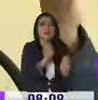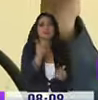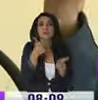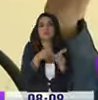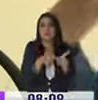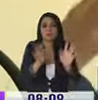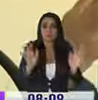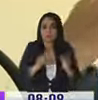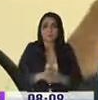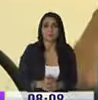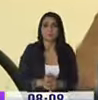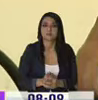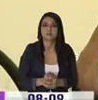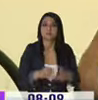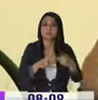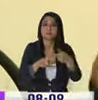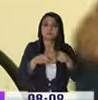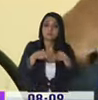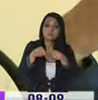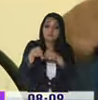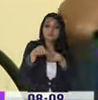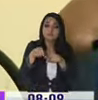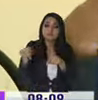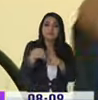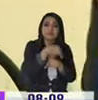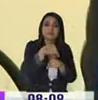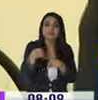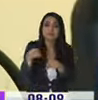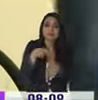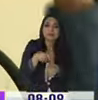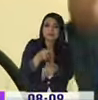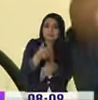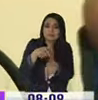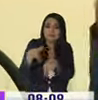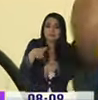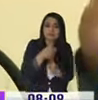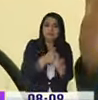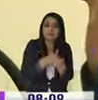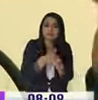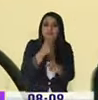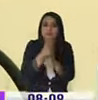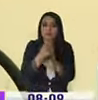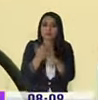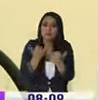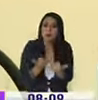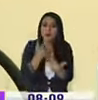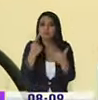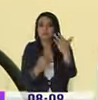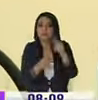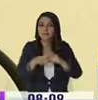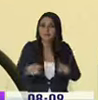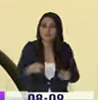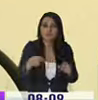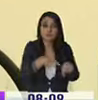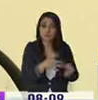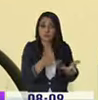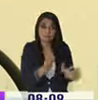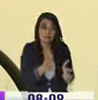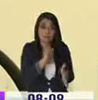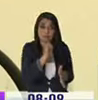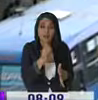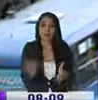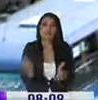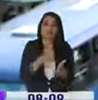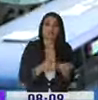cierto? Reducir la movilidad. Y con eso estoy compensando muchas cosas de